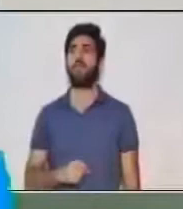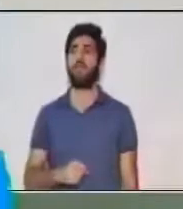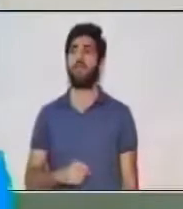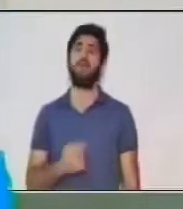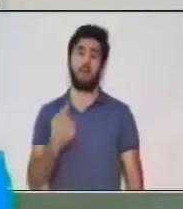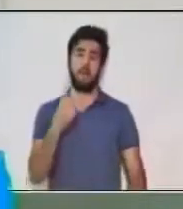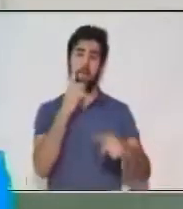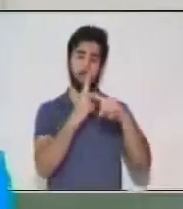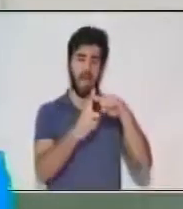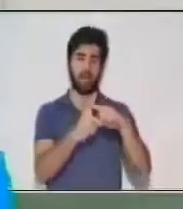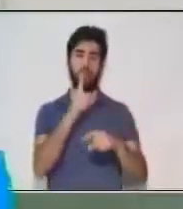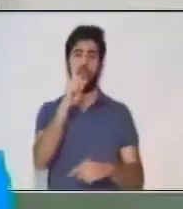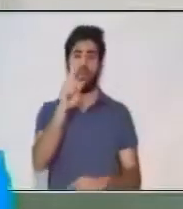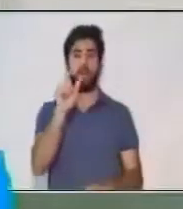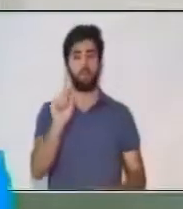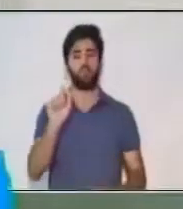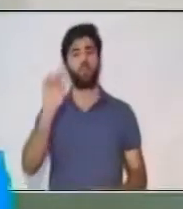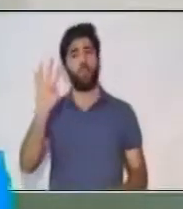de más